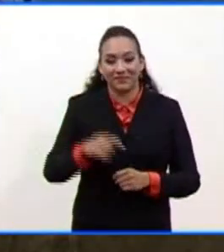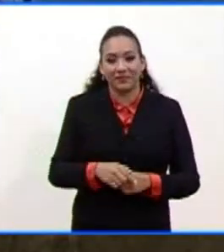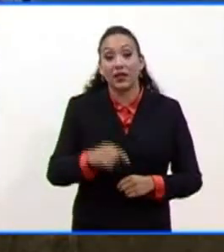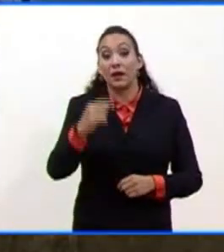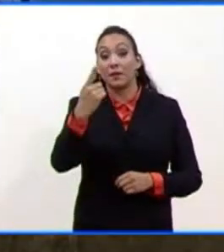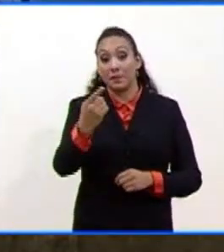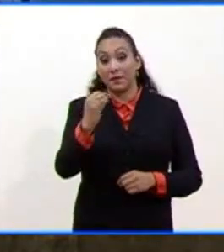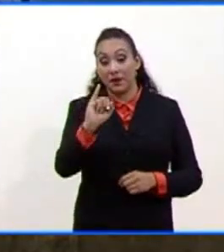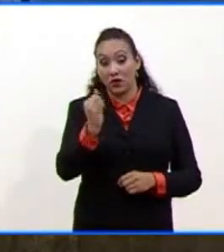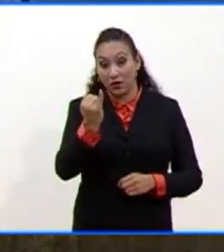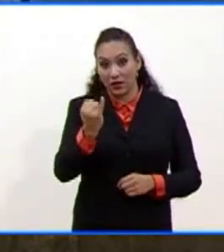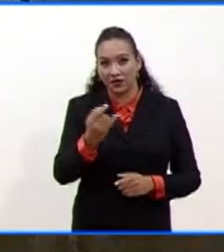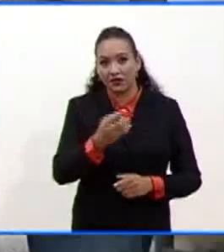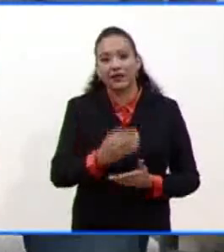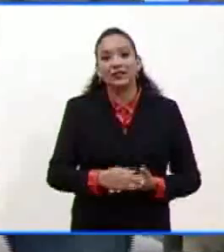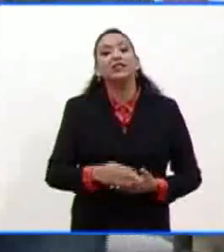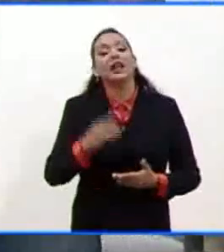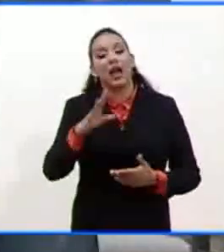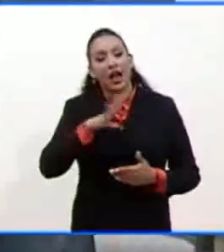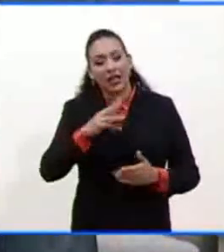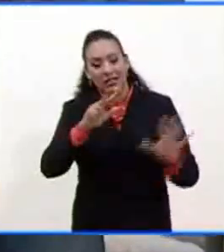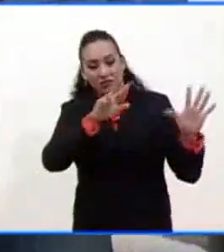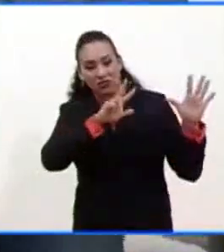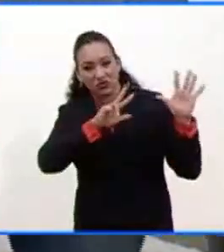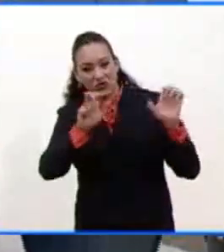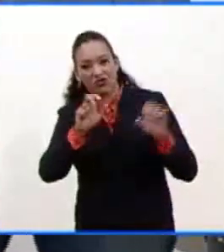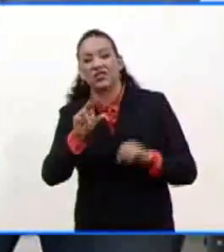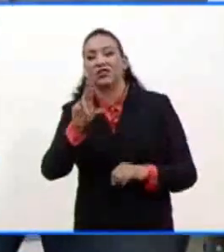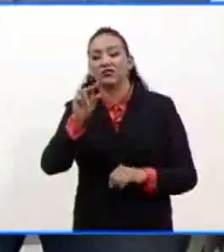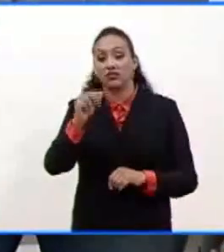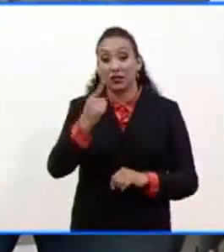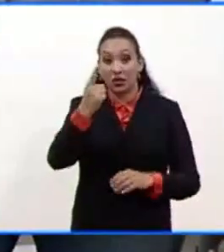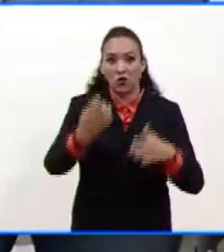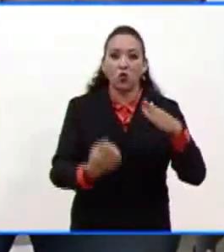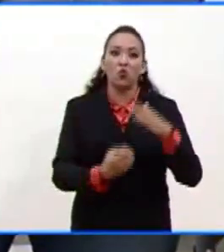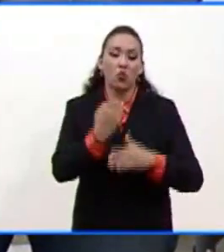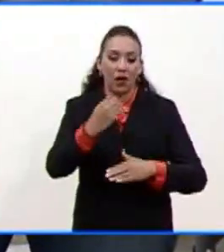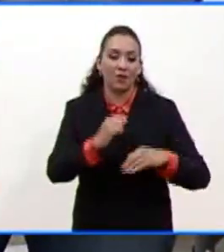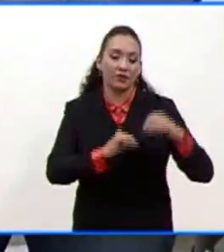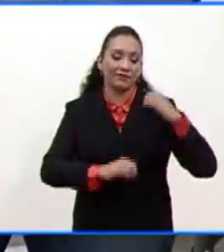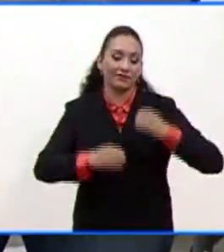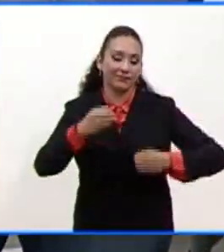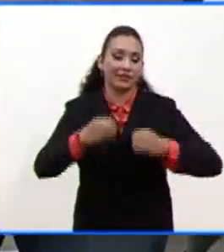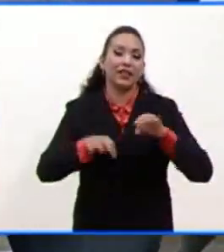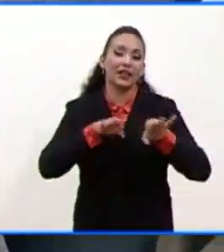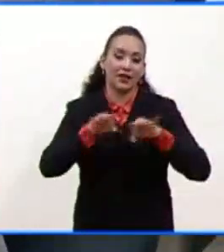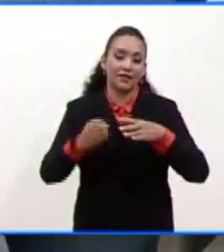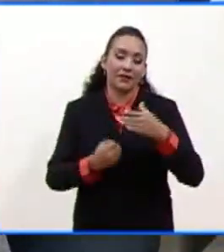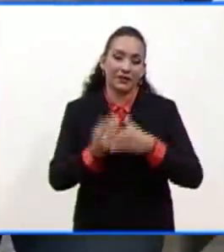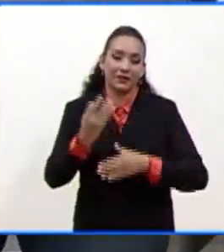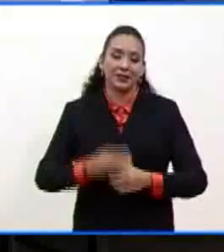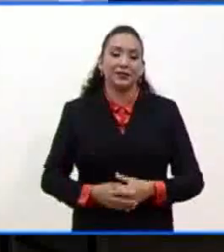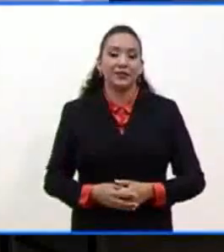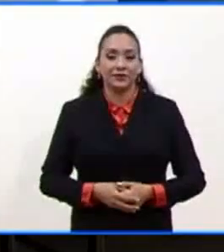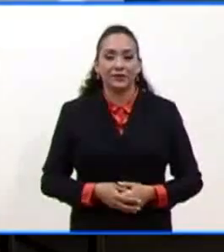de junio, recordó, se renovarán 881 cargos de la judicatura a nivel nacional.